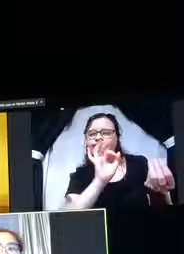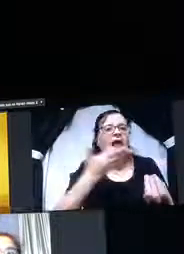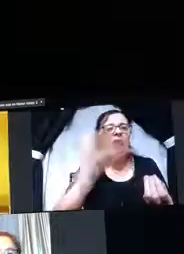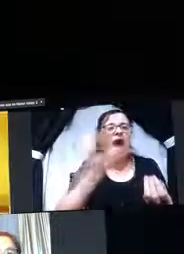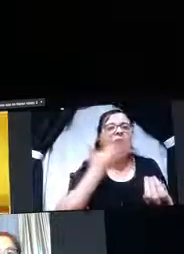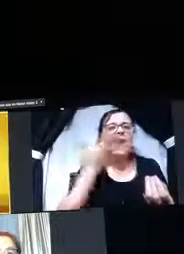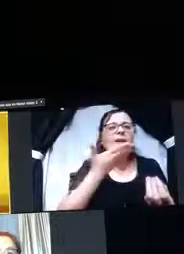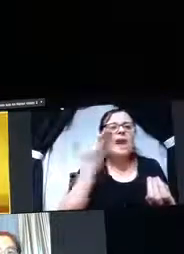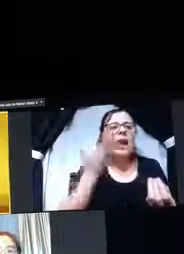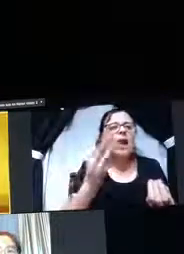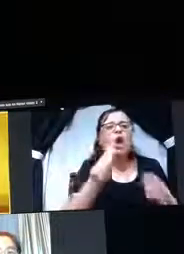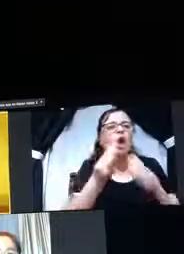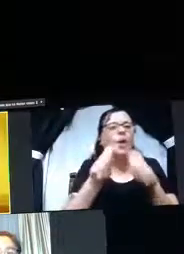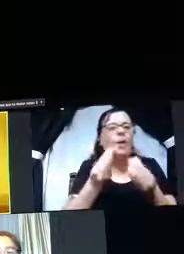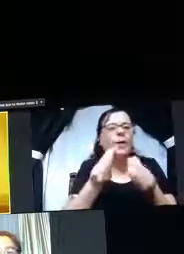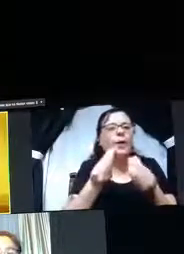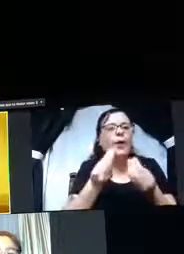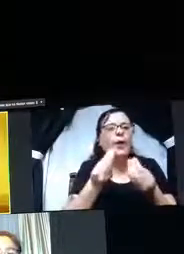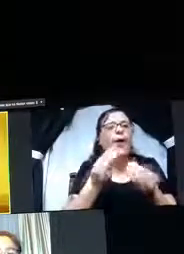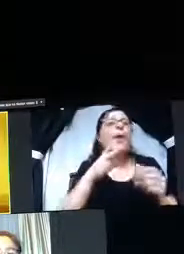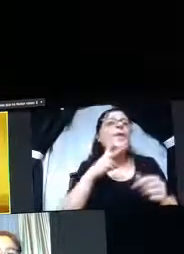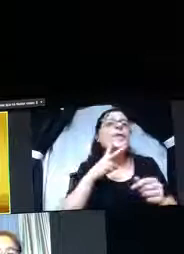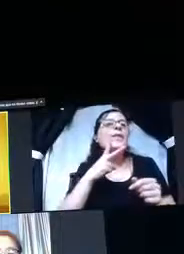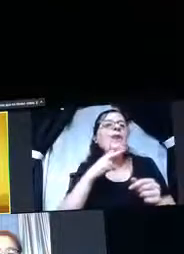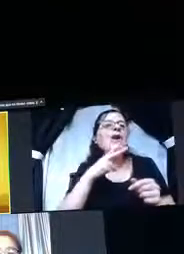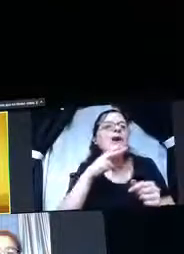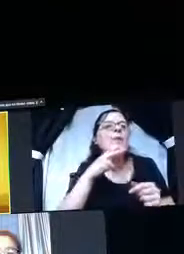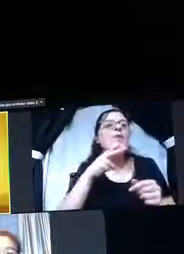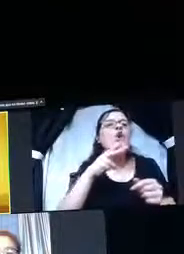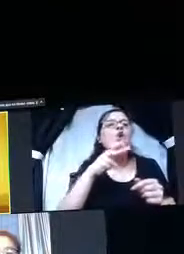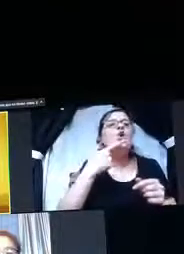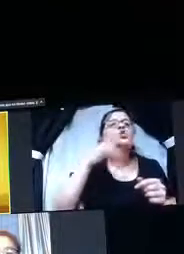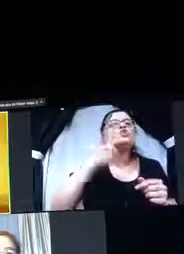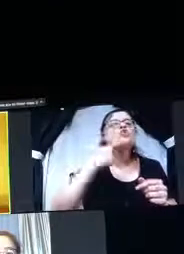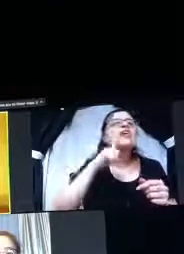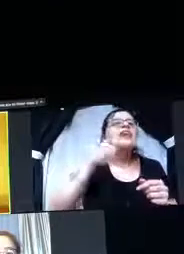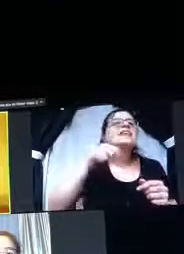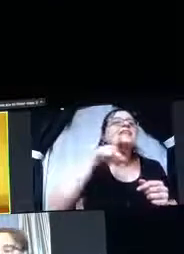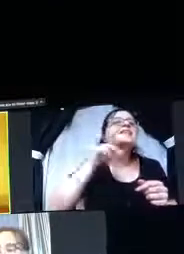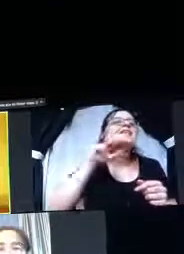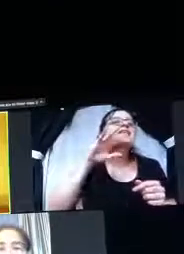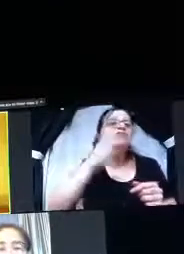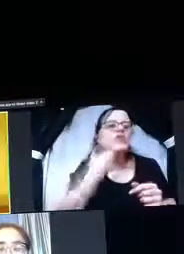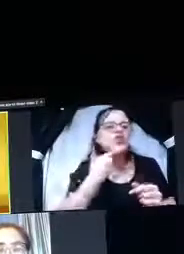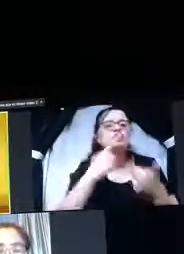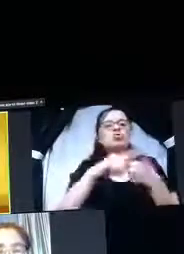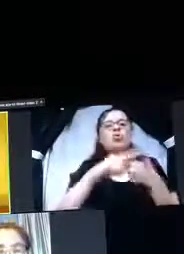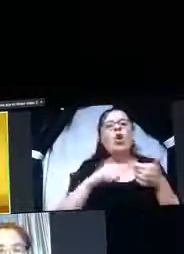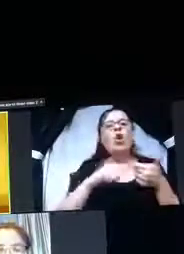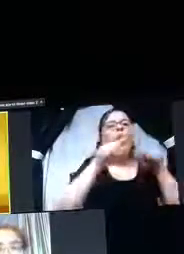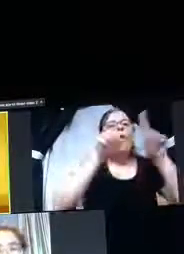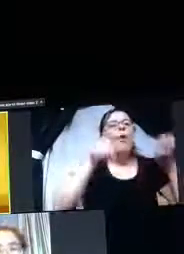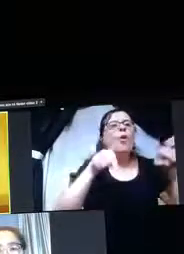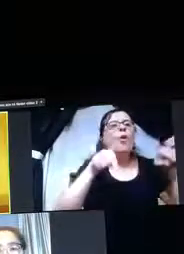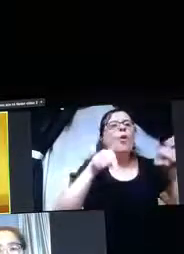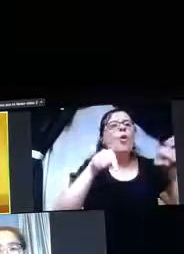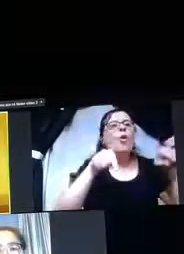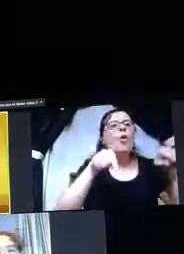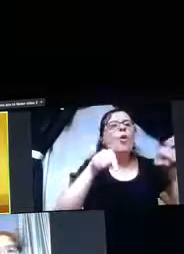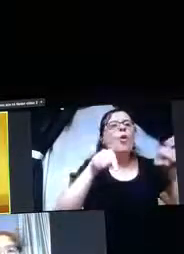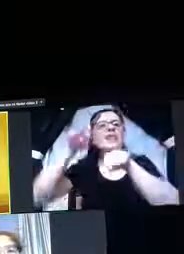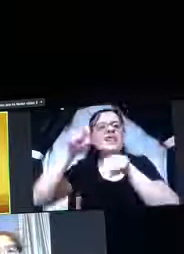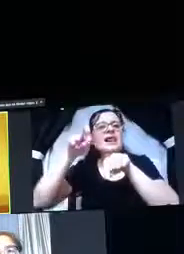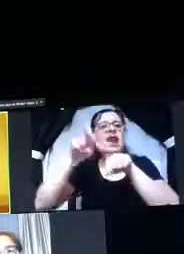predicado. Nosotros aprendimos a hablar en contacto con la lengua, utilizando nuestro potencial biológico del lenguaje y